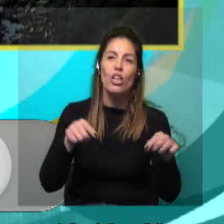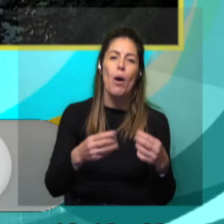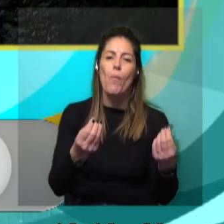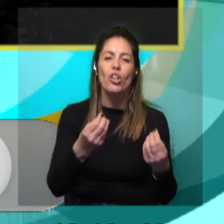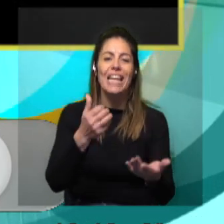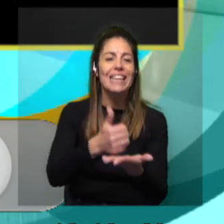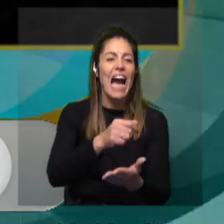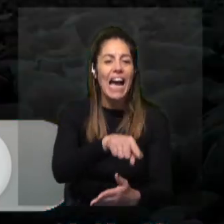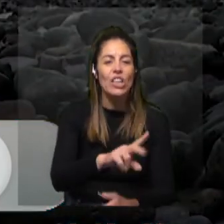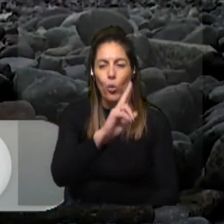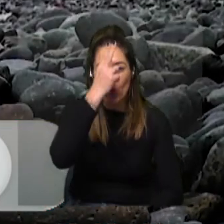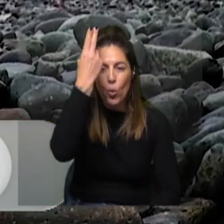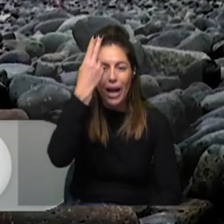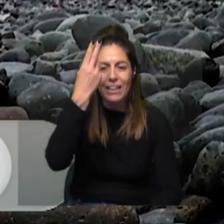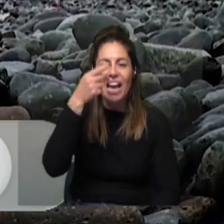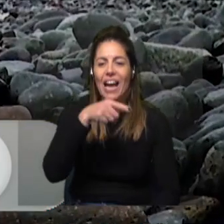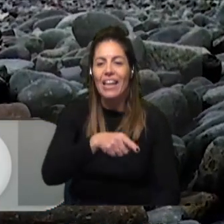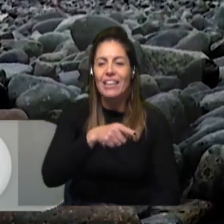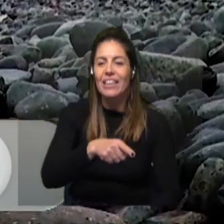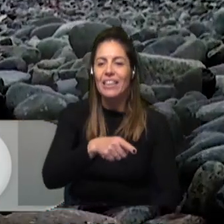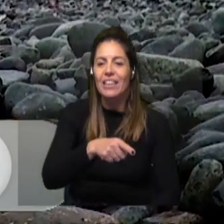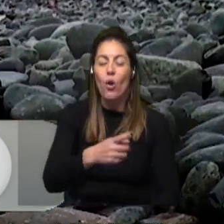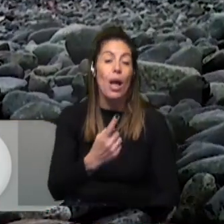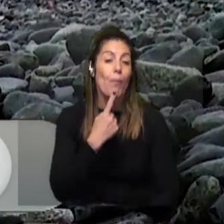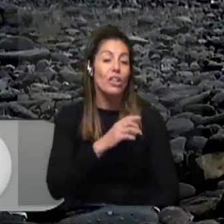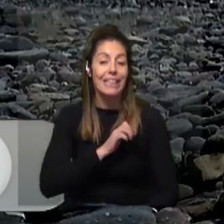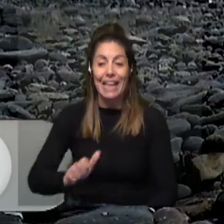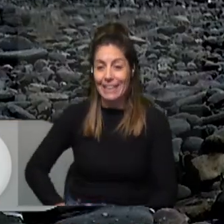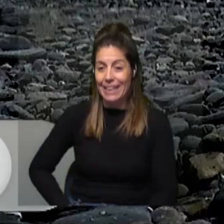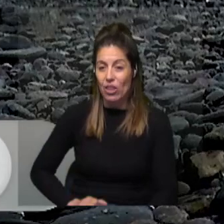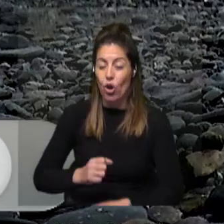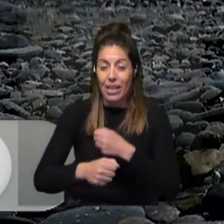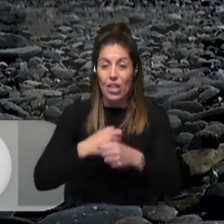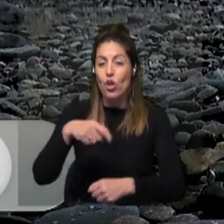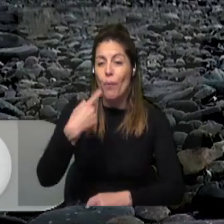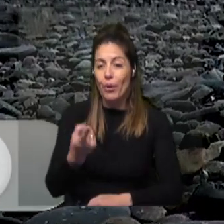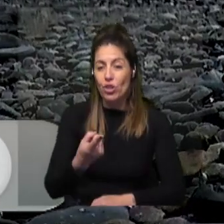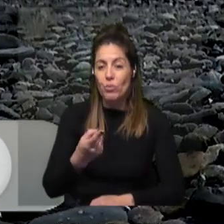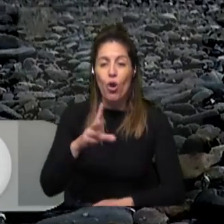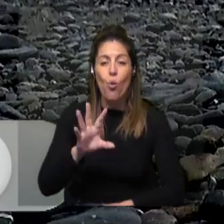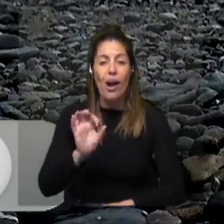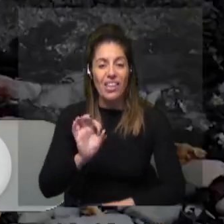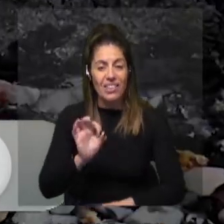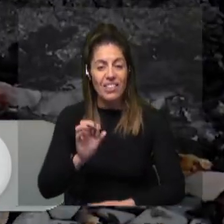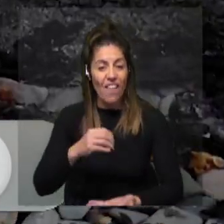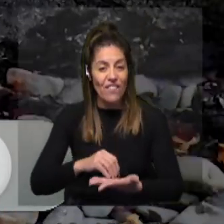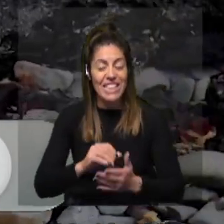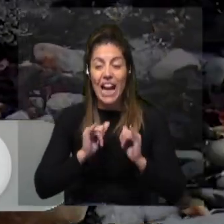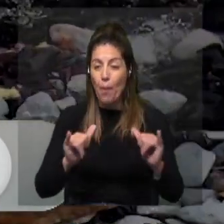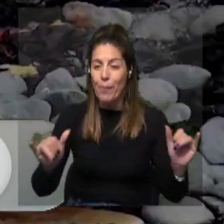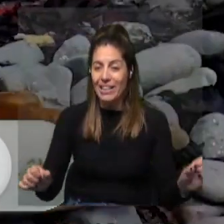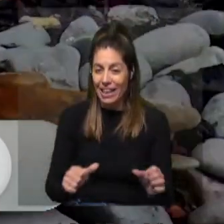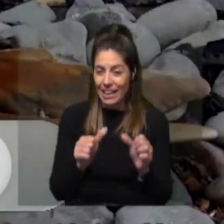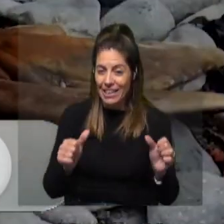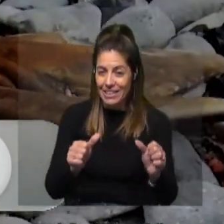está Uruguay apostando con una política de Estado, porque el año que viene es la 40ª campaña que se